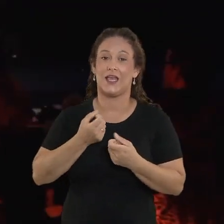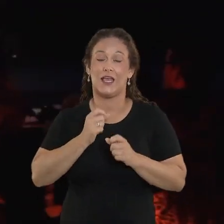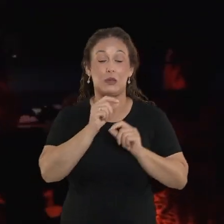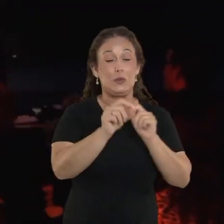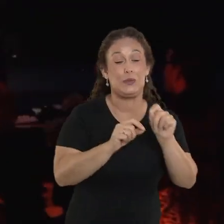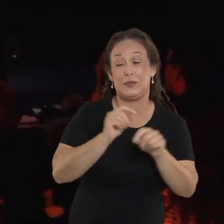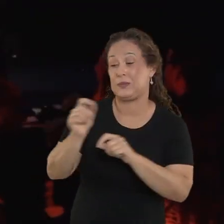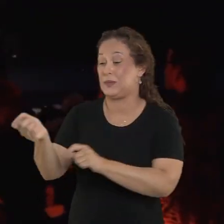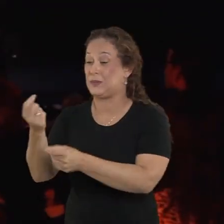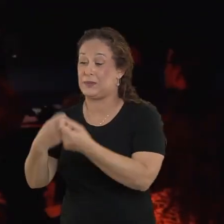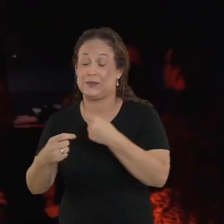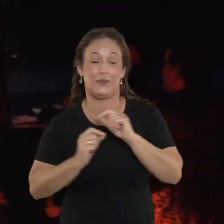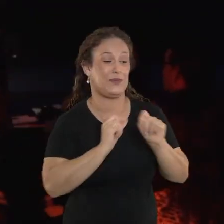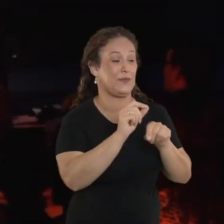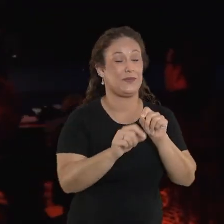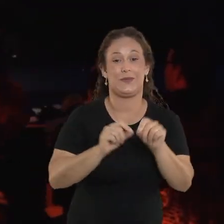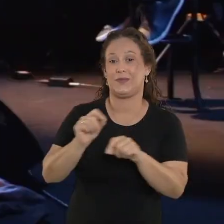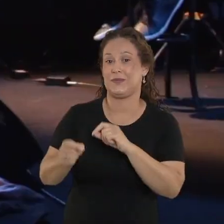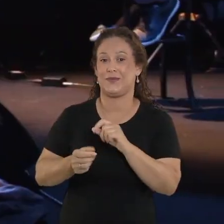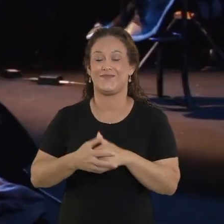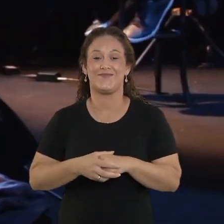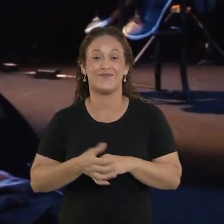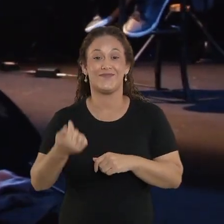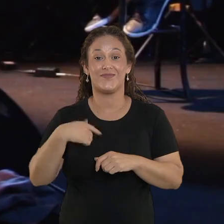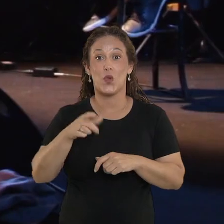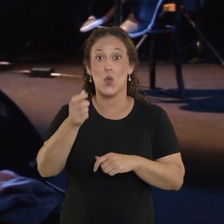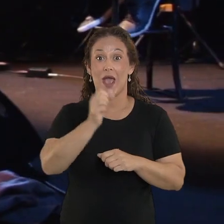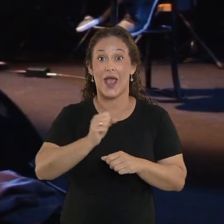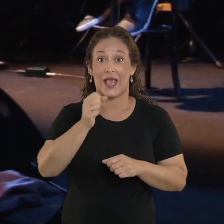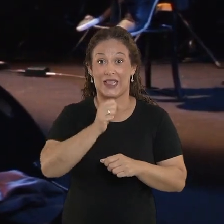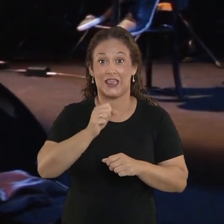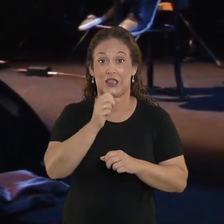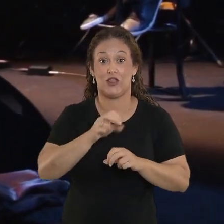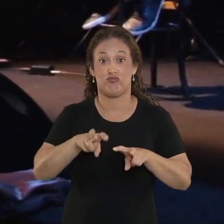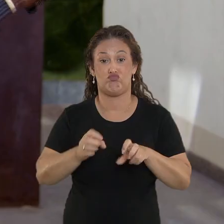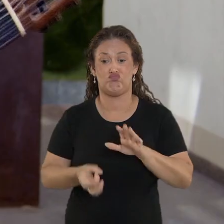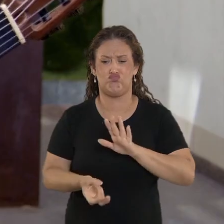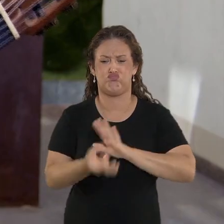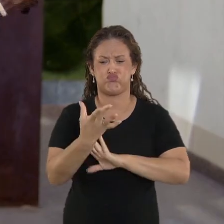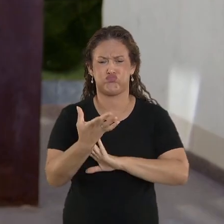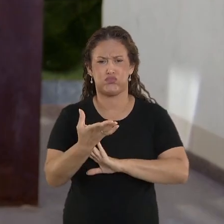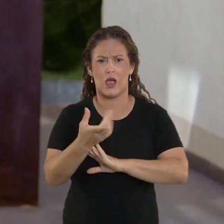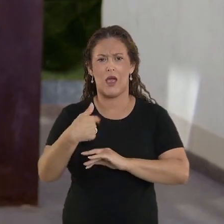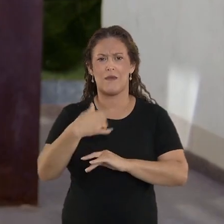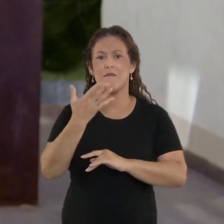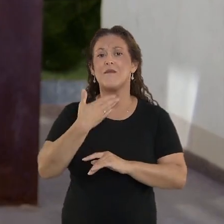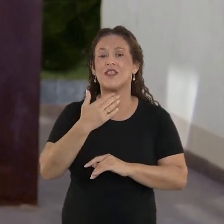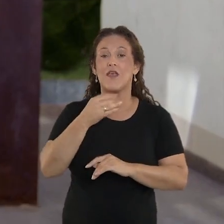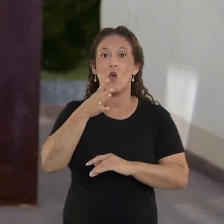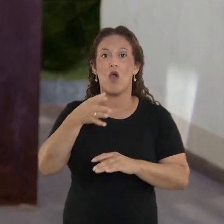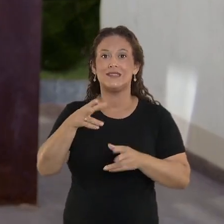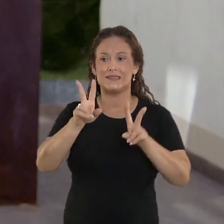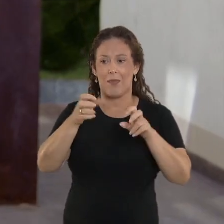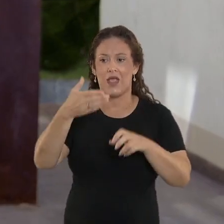eso, transmítanselo de unos a otros y se adentró en lo más hongo. Voy a estrenar una cancioncita que me apetece mucho porque habla